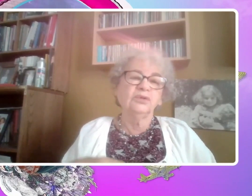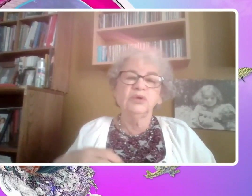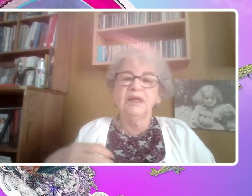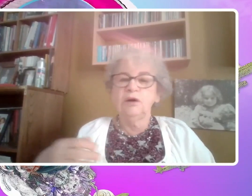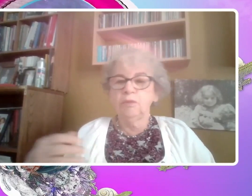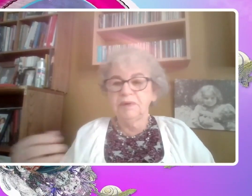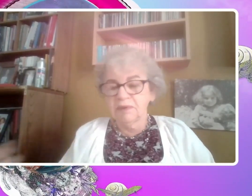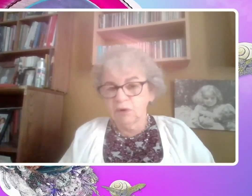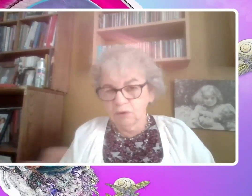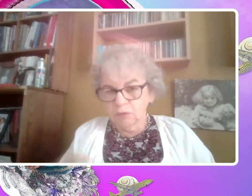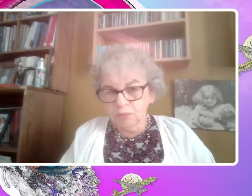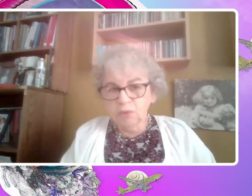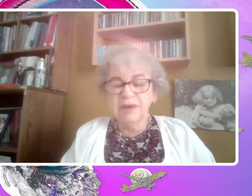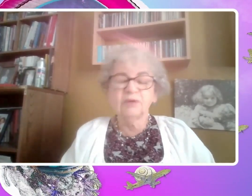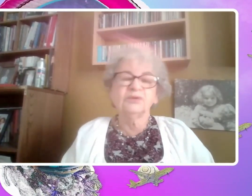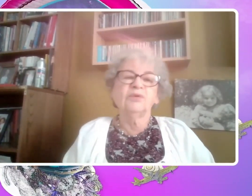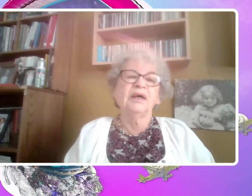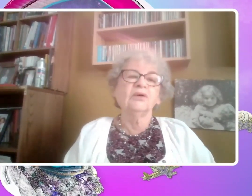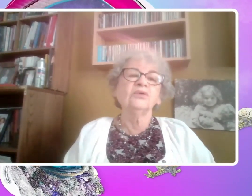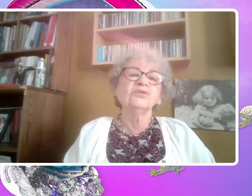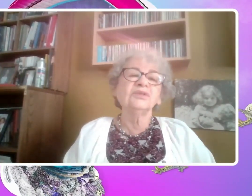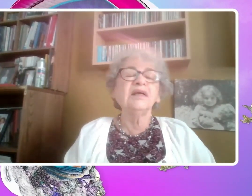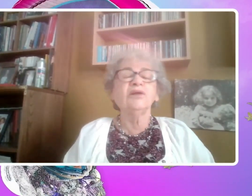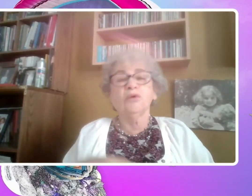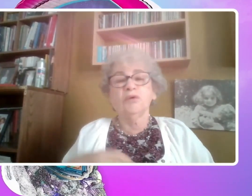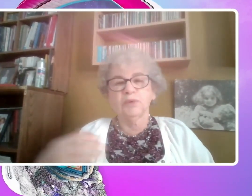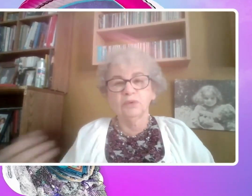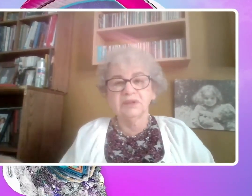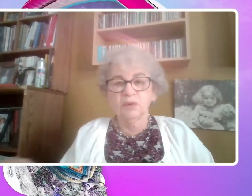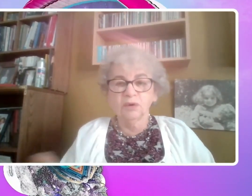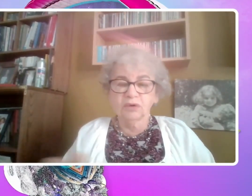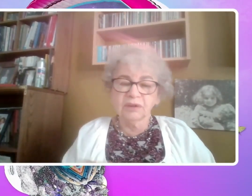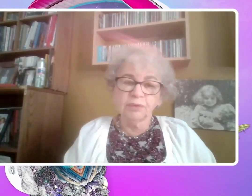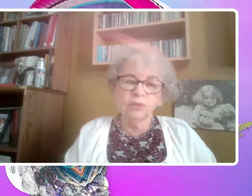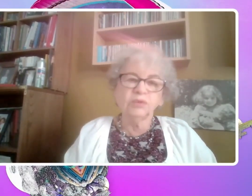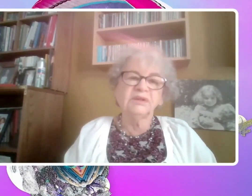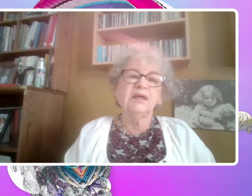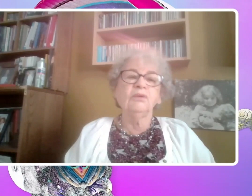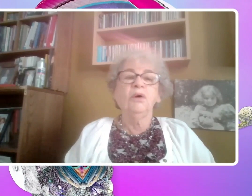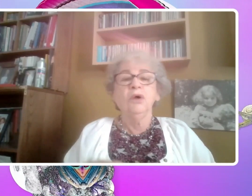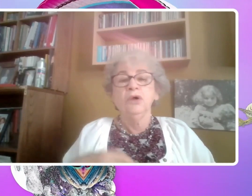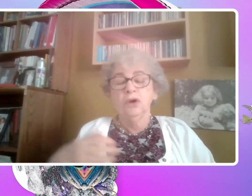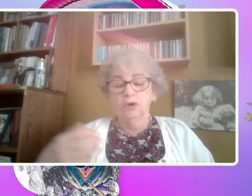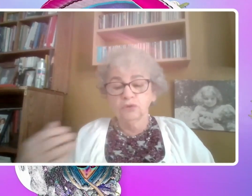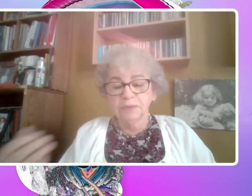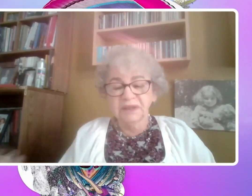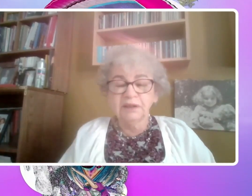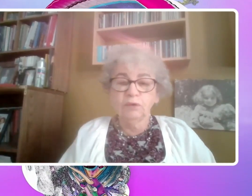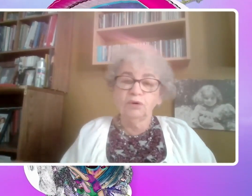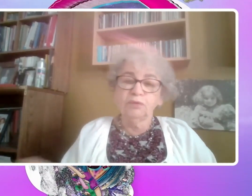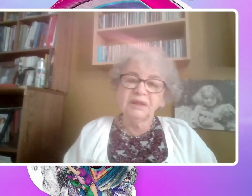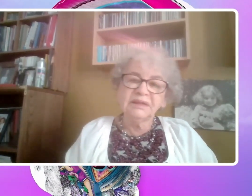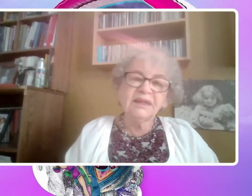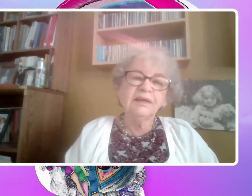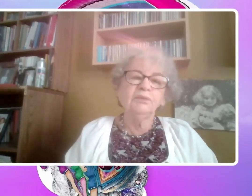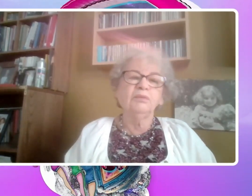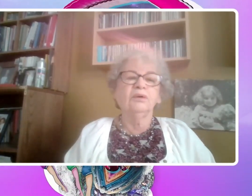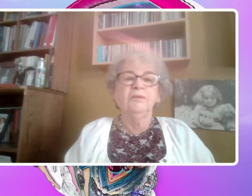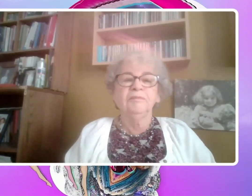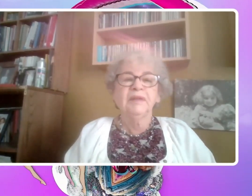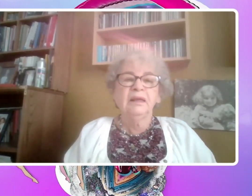las separaciones, lo privado y lo público, eso es bien conocido, lo productivo, lo reproductivo, lo subjetivo,